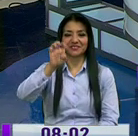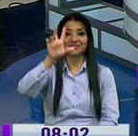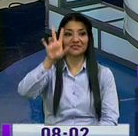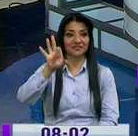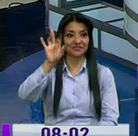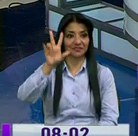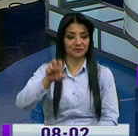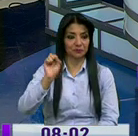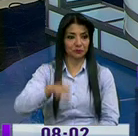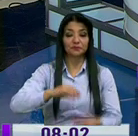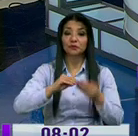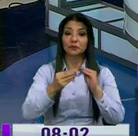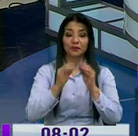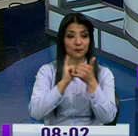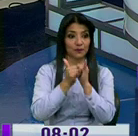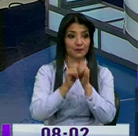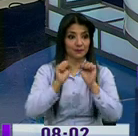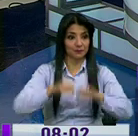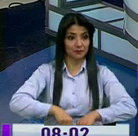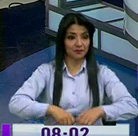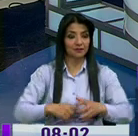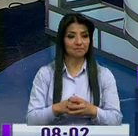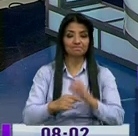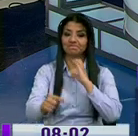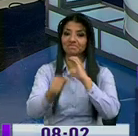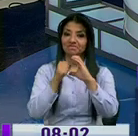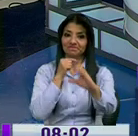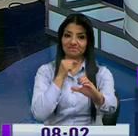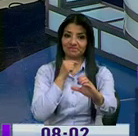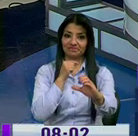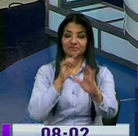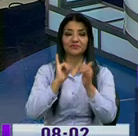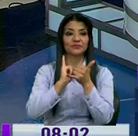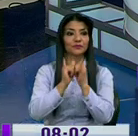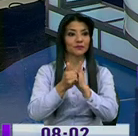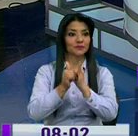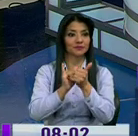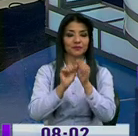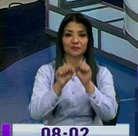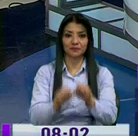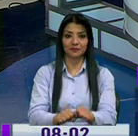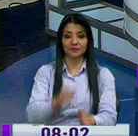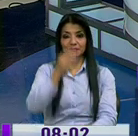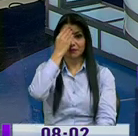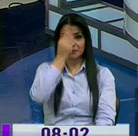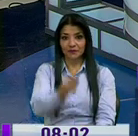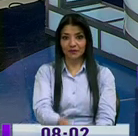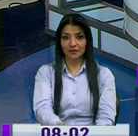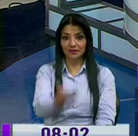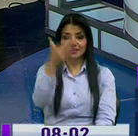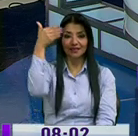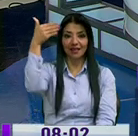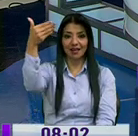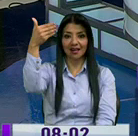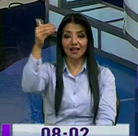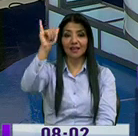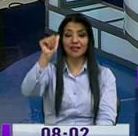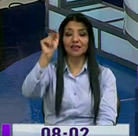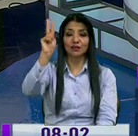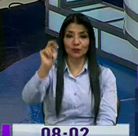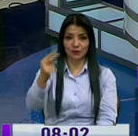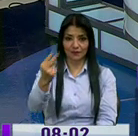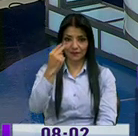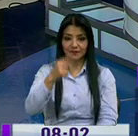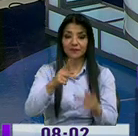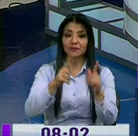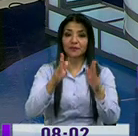098-518-4393, ese es nuestro número directo de la red social WhatsApp. Buenos días al alcalde Yunda, ya nos está viendo. Buenos días a la